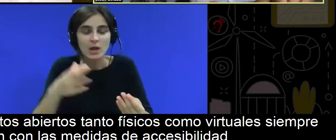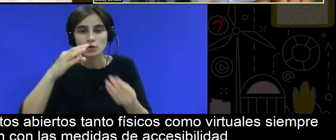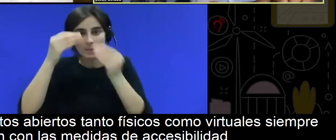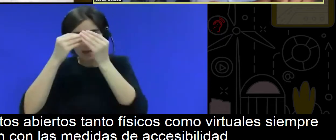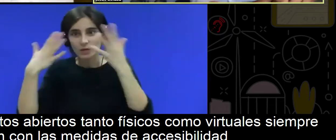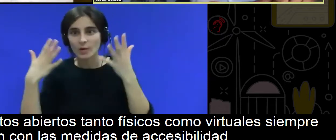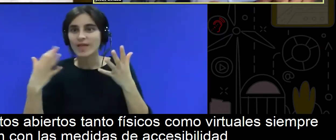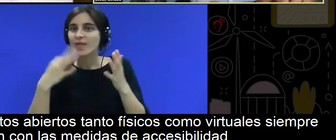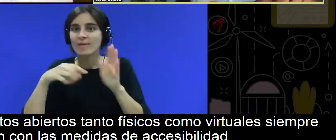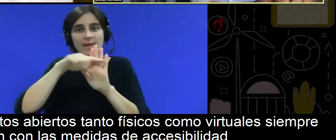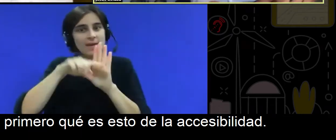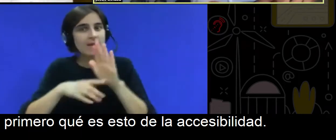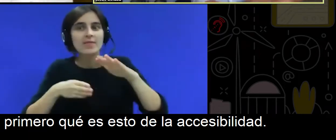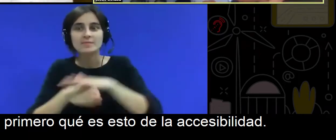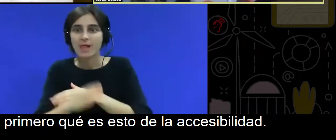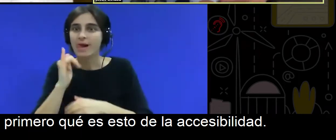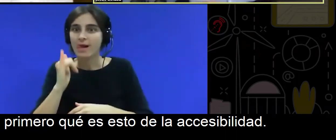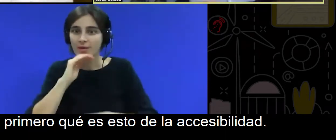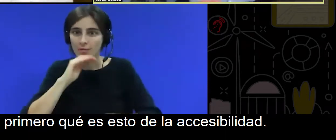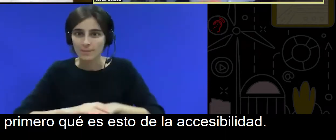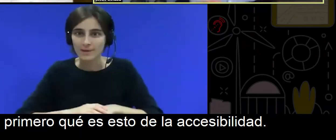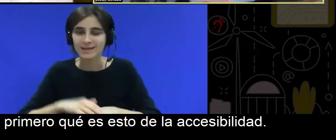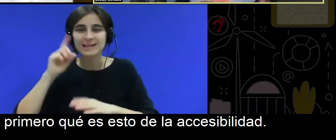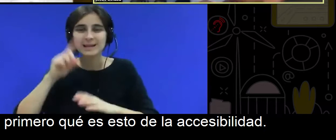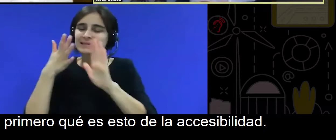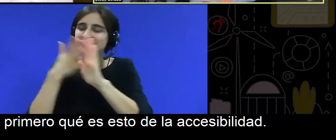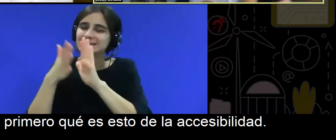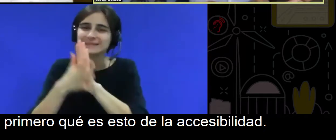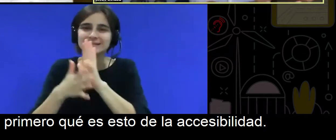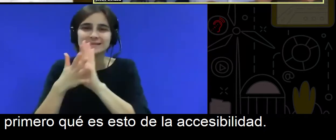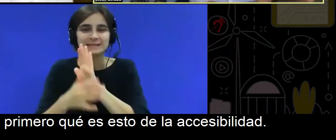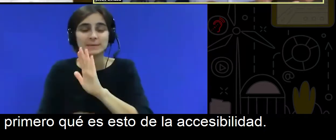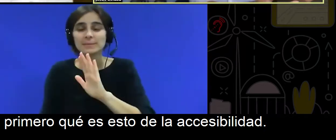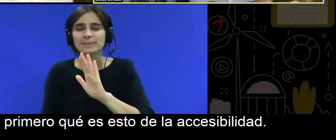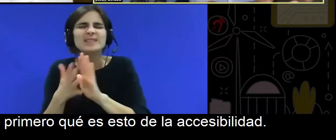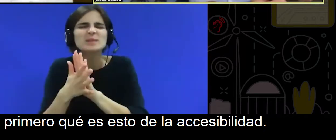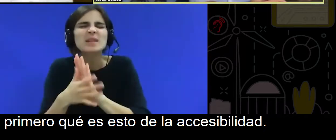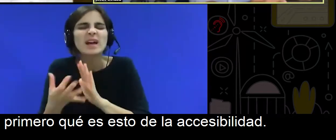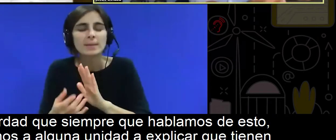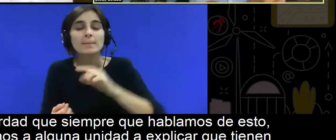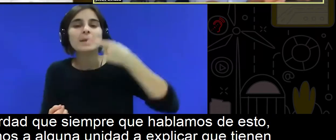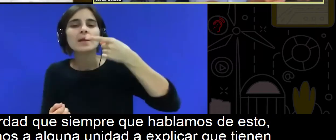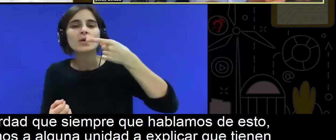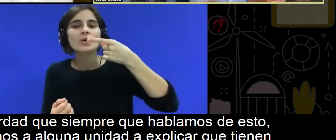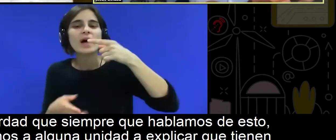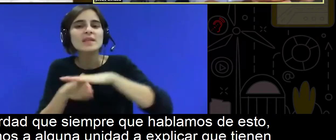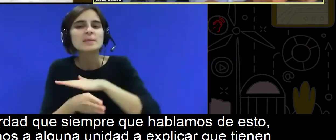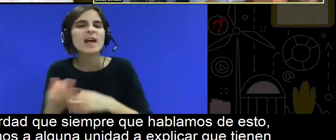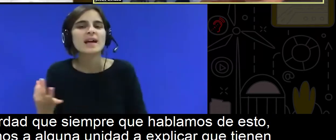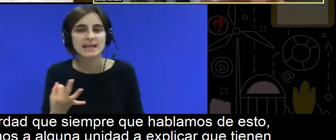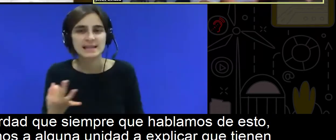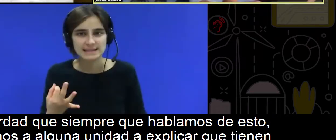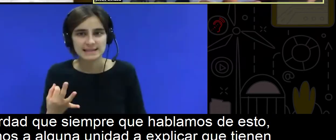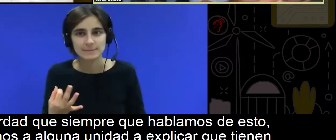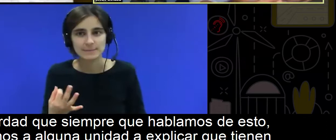de accesibilidad y a explicarles lo primero que es esto de la accesibilidad, ¿no? Porque es verdad que siempre que